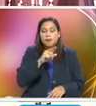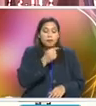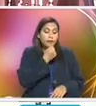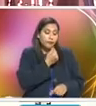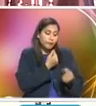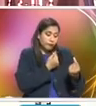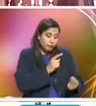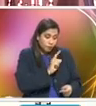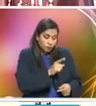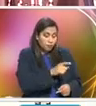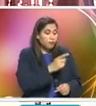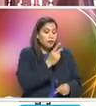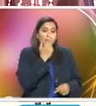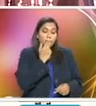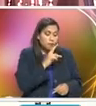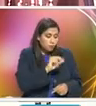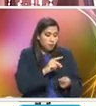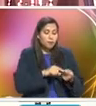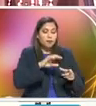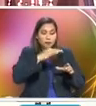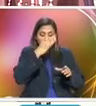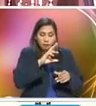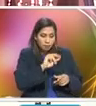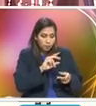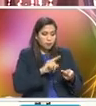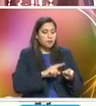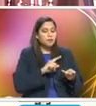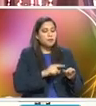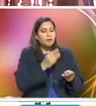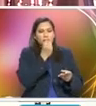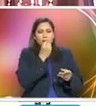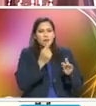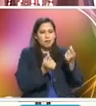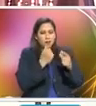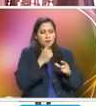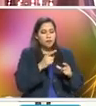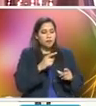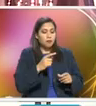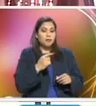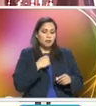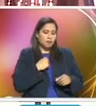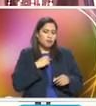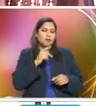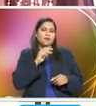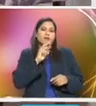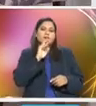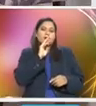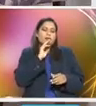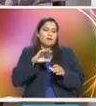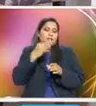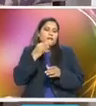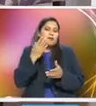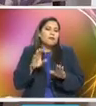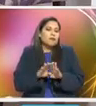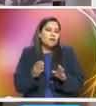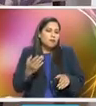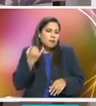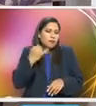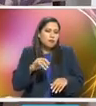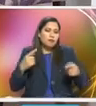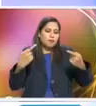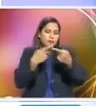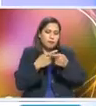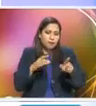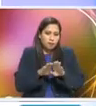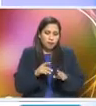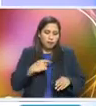pequeño, no comas golosinas, no comas frituras, no comas ciertos alimentos, si yo los estoy comiendo. Si yo lo hago, ¿no? Sí. Ahora sí que hay